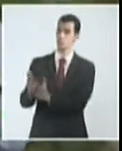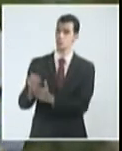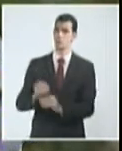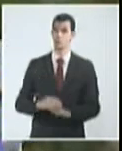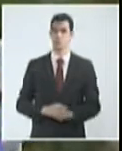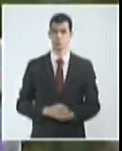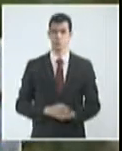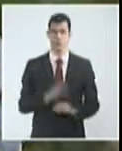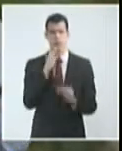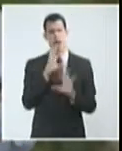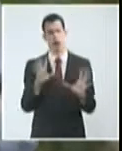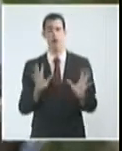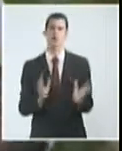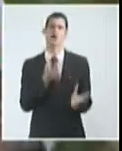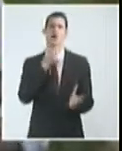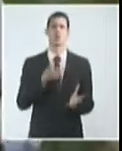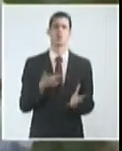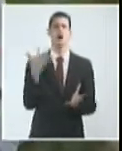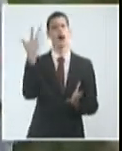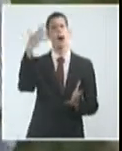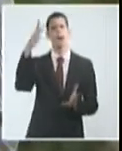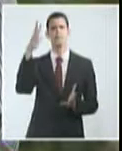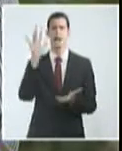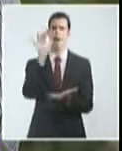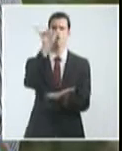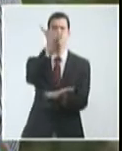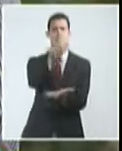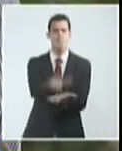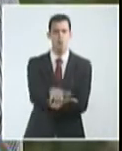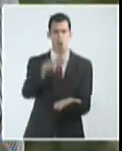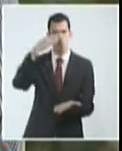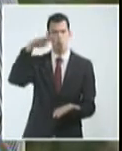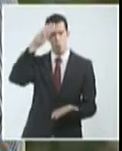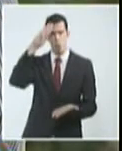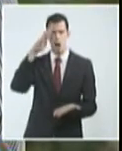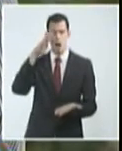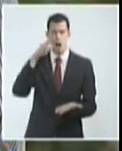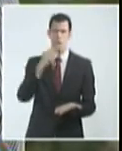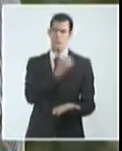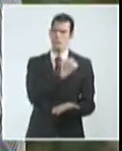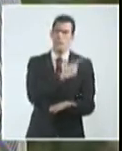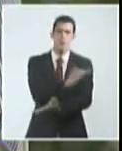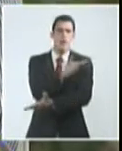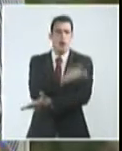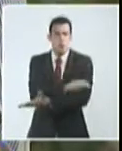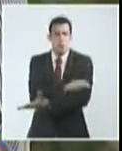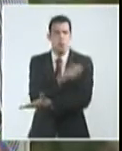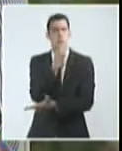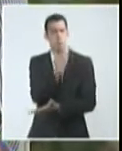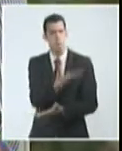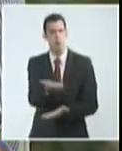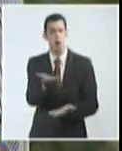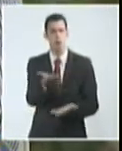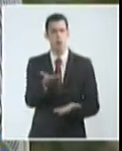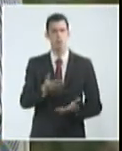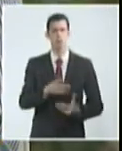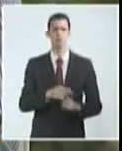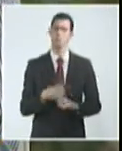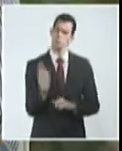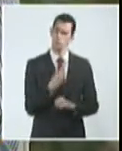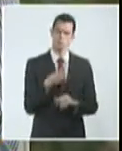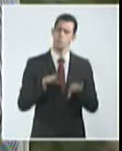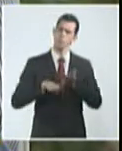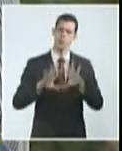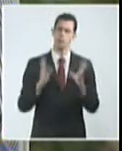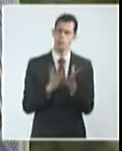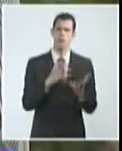vacunarse, podrá vacunarse. Están todos los diseños, incluso para el turista que venga con un tiempo,